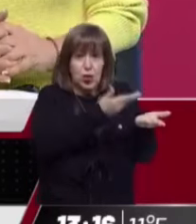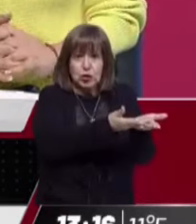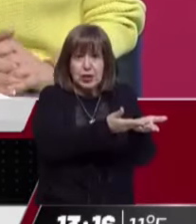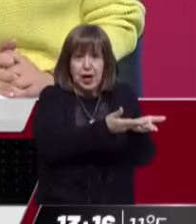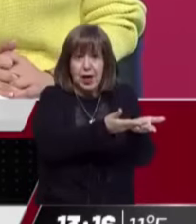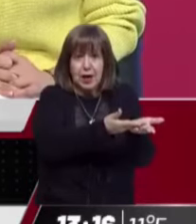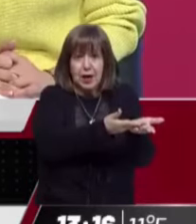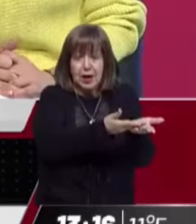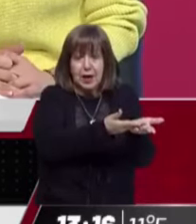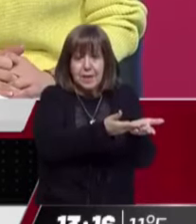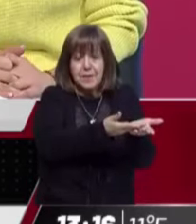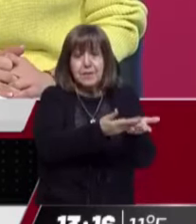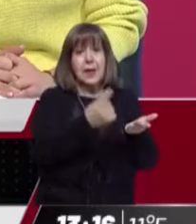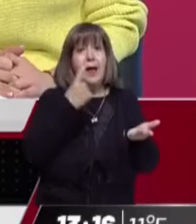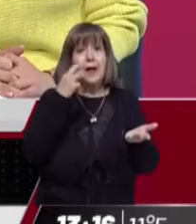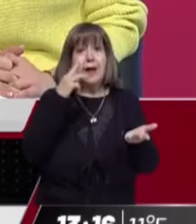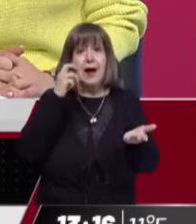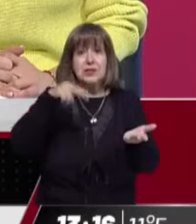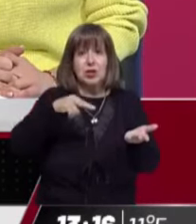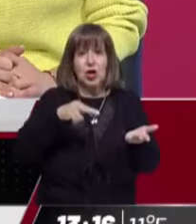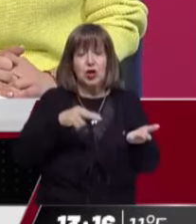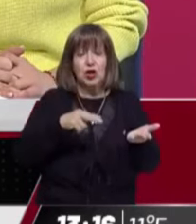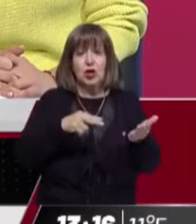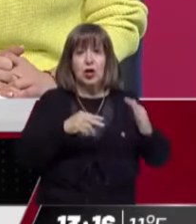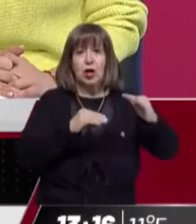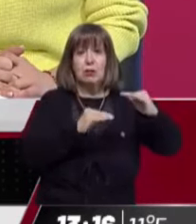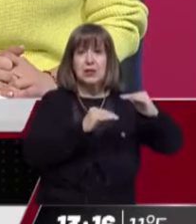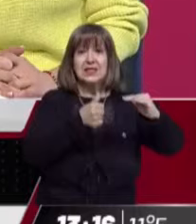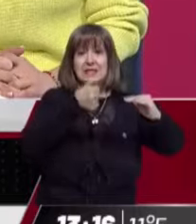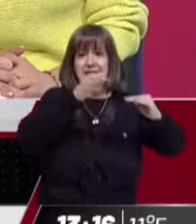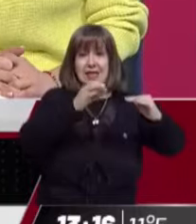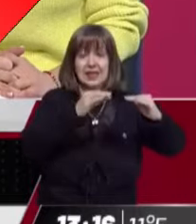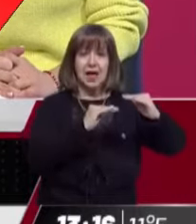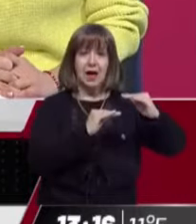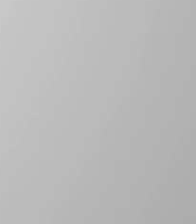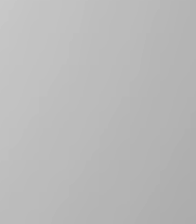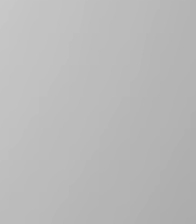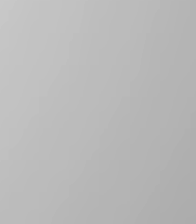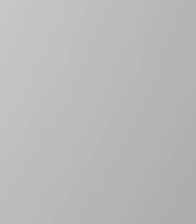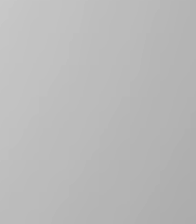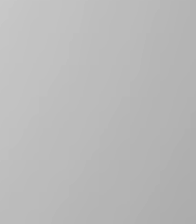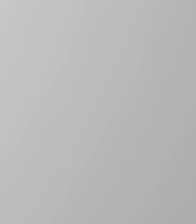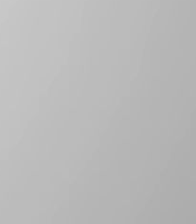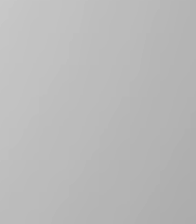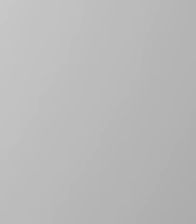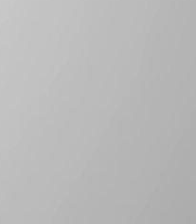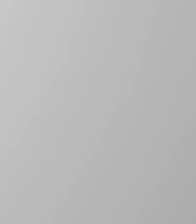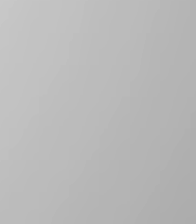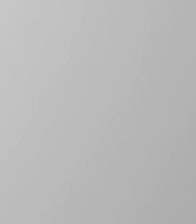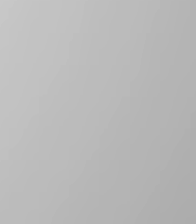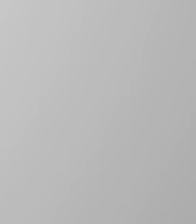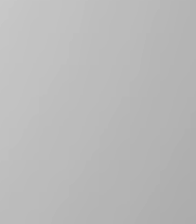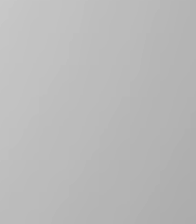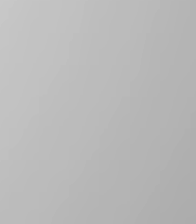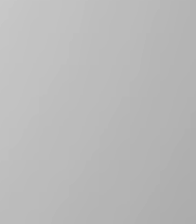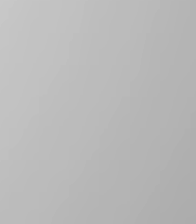Mendoza, Dirección General de datos Irrigación, lo oficiales. van a tener al 100% probablemente a principios de agosto, mediados de agosto.